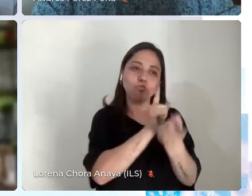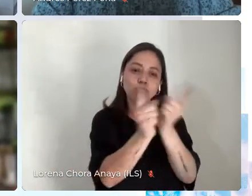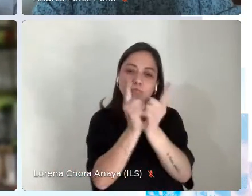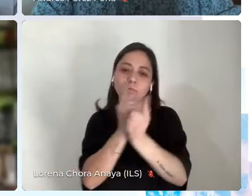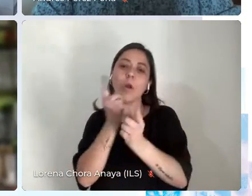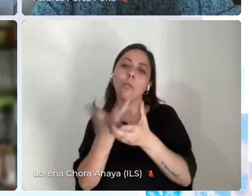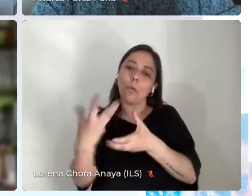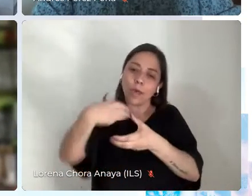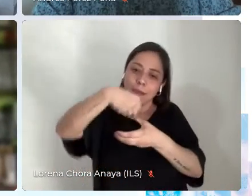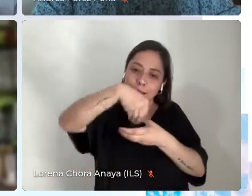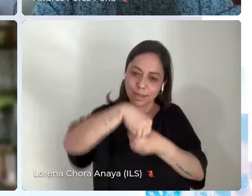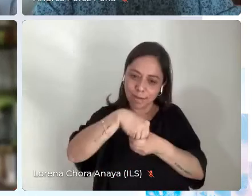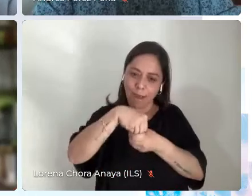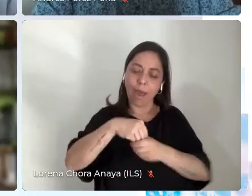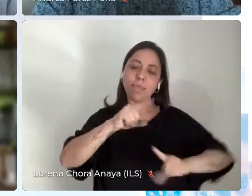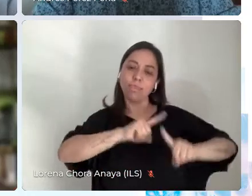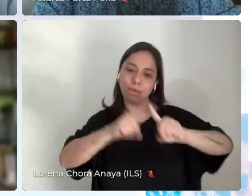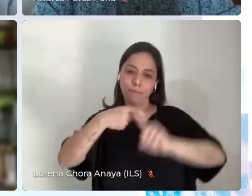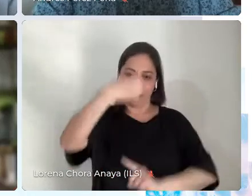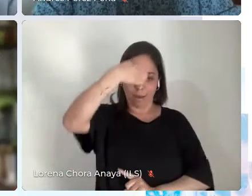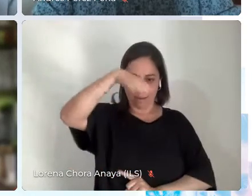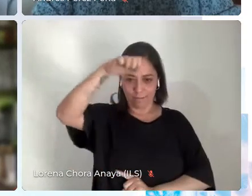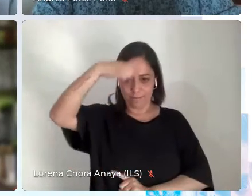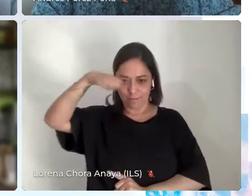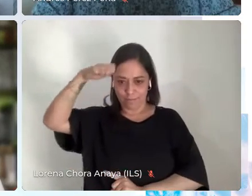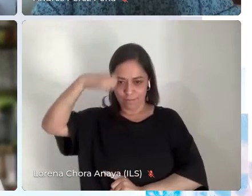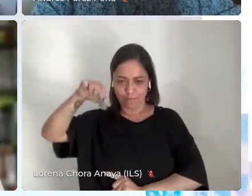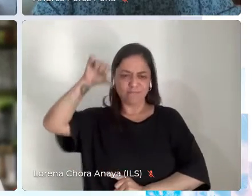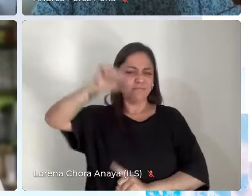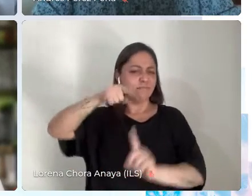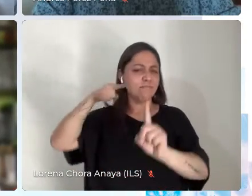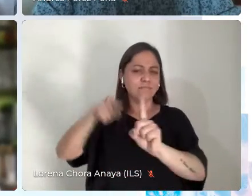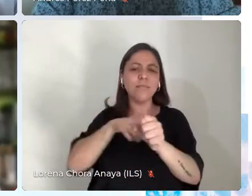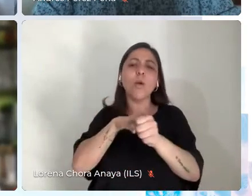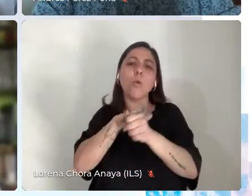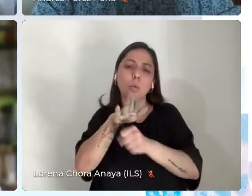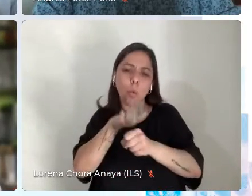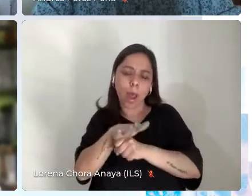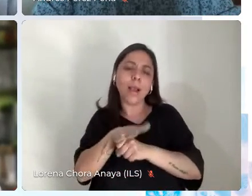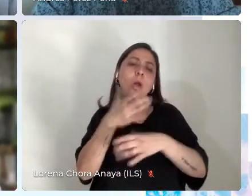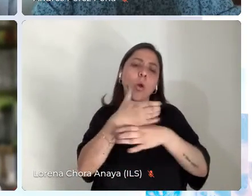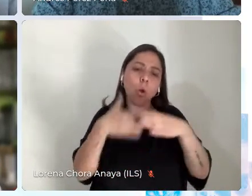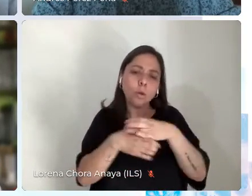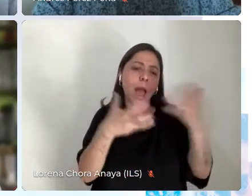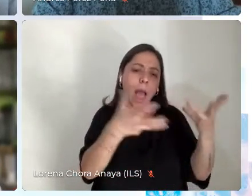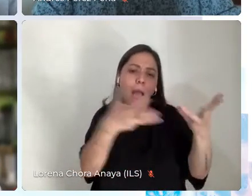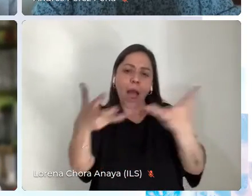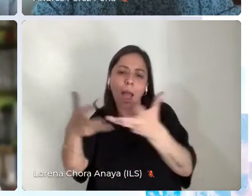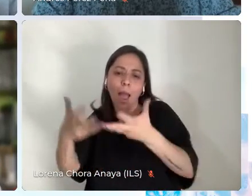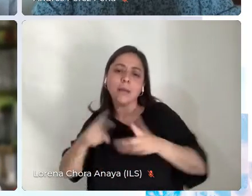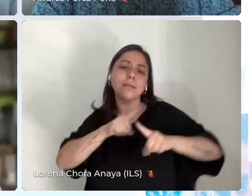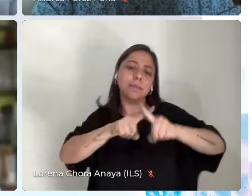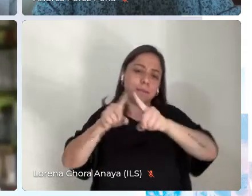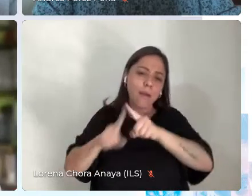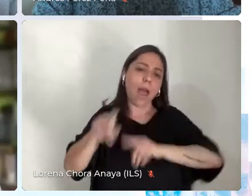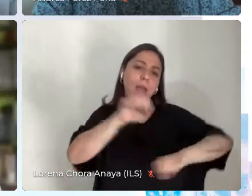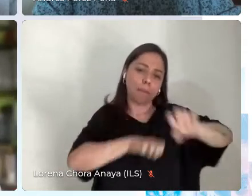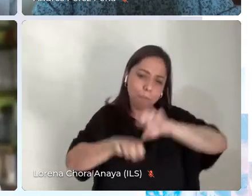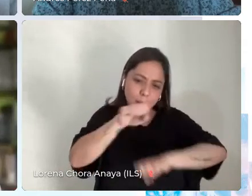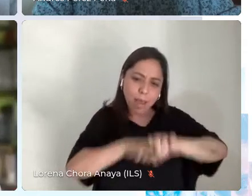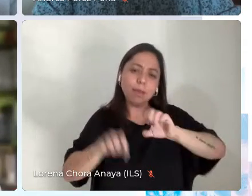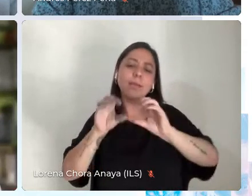El objetivo de esta sesión es compartir buenas prácticas en materia de inclusión en sociedad civil, empresas, centros